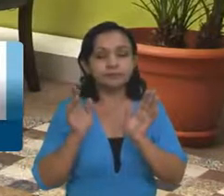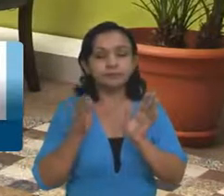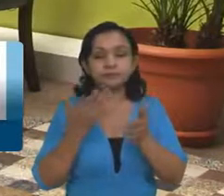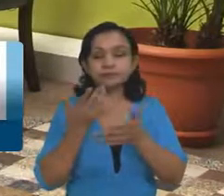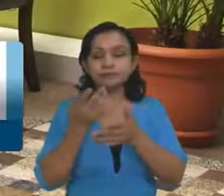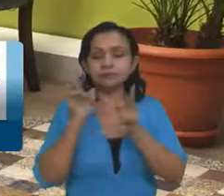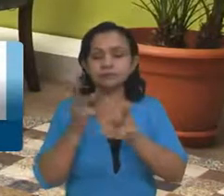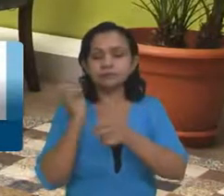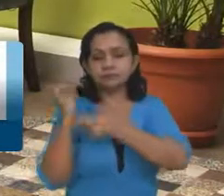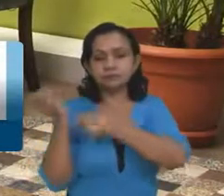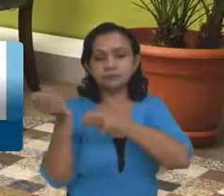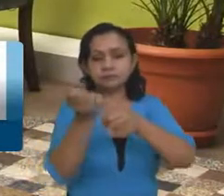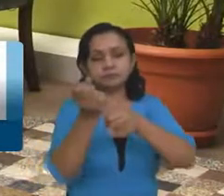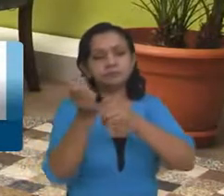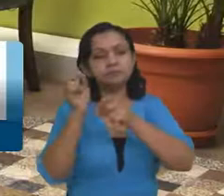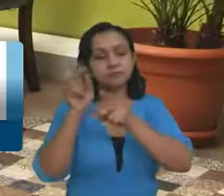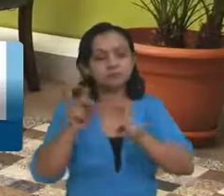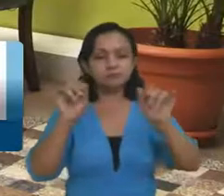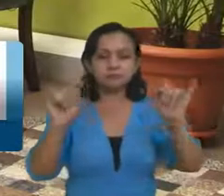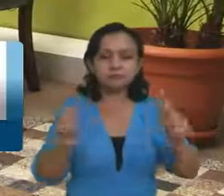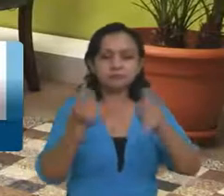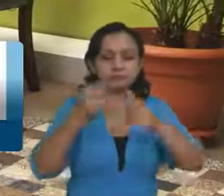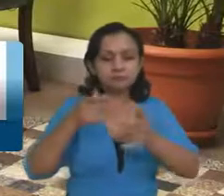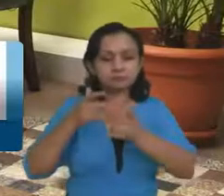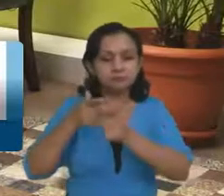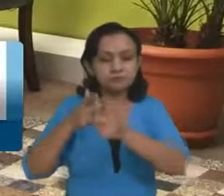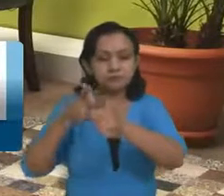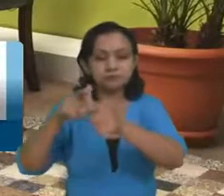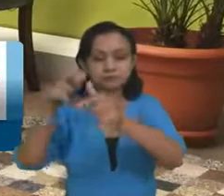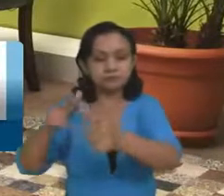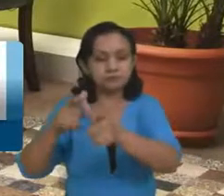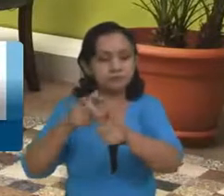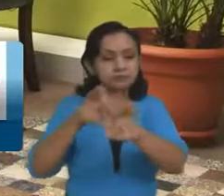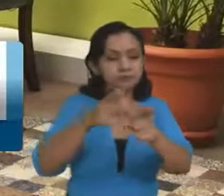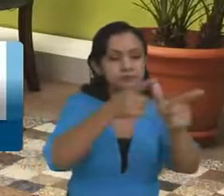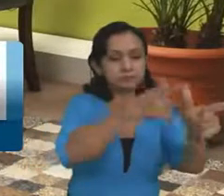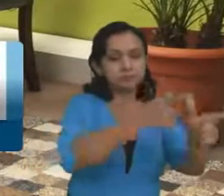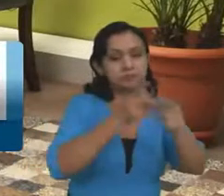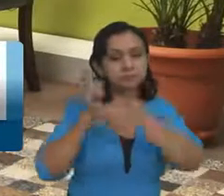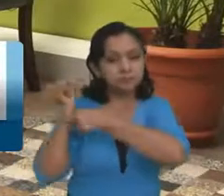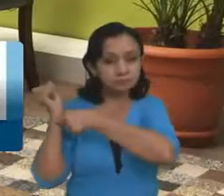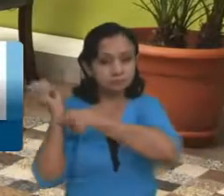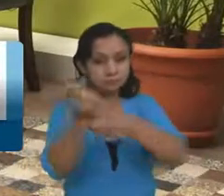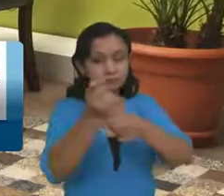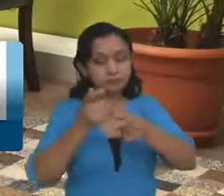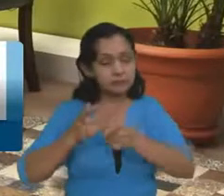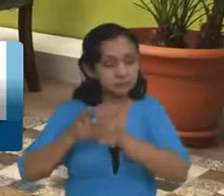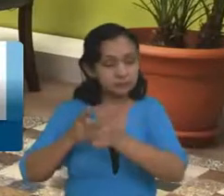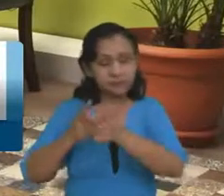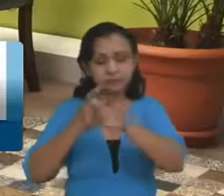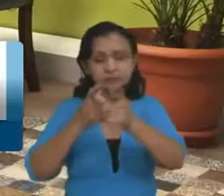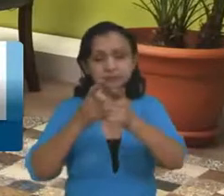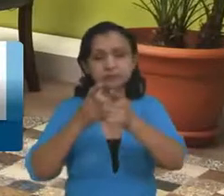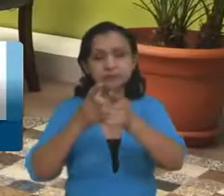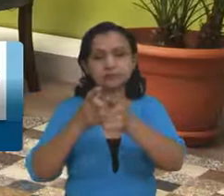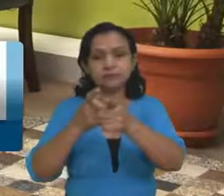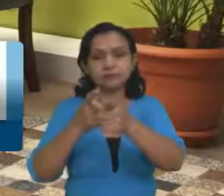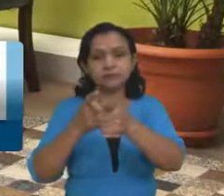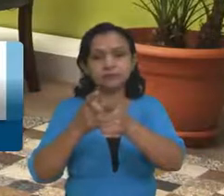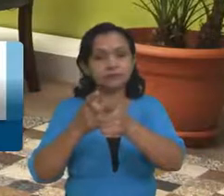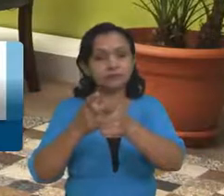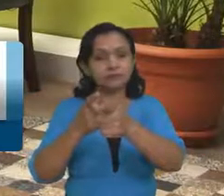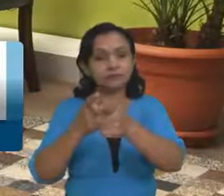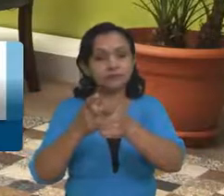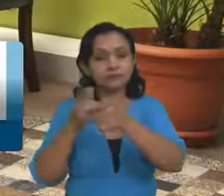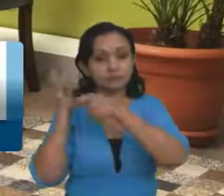softball o béisbol, que van corriendo de una base hacia otra. Batean, ellos corren rápido, ¿verdad? Claro. Si es